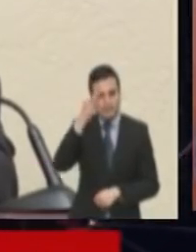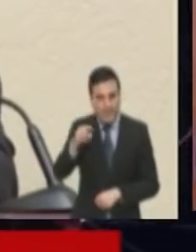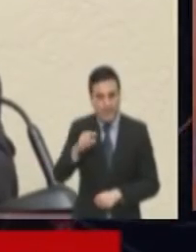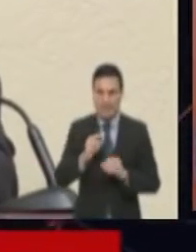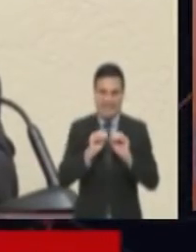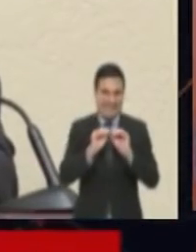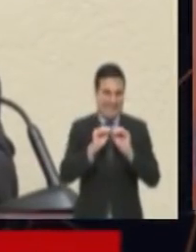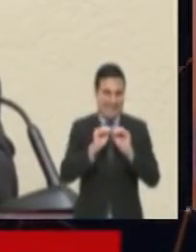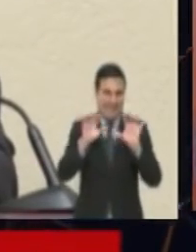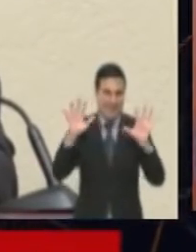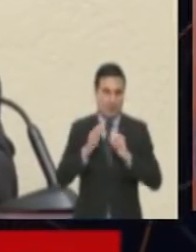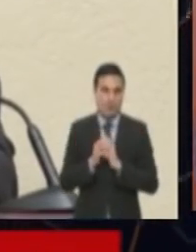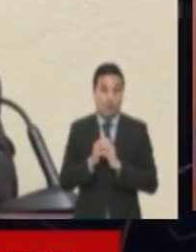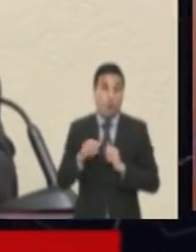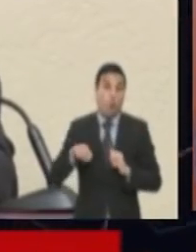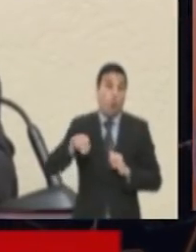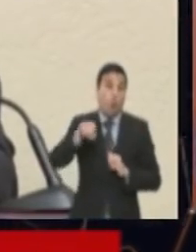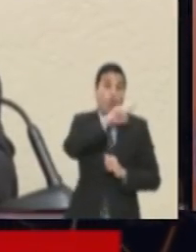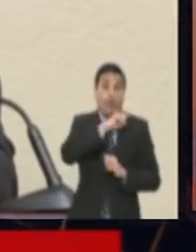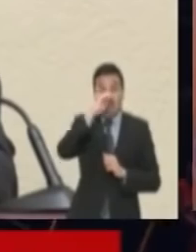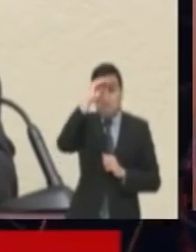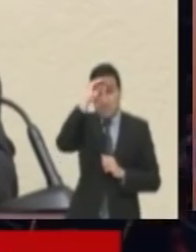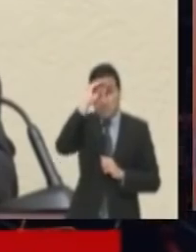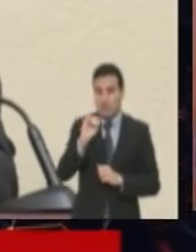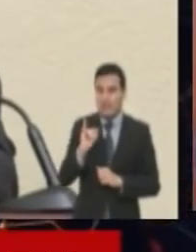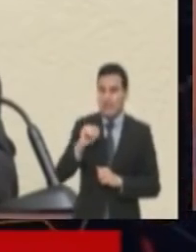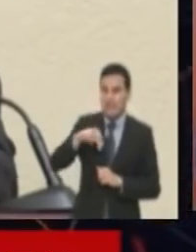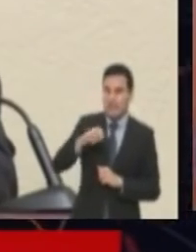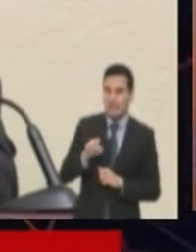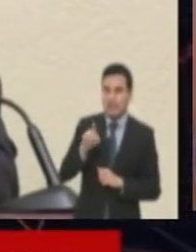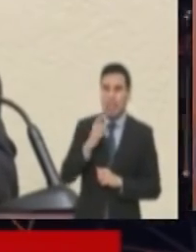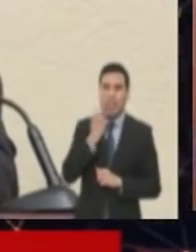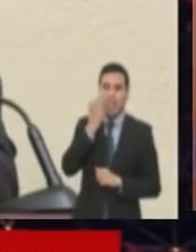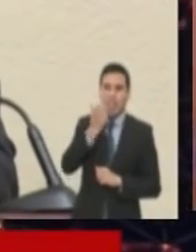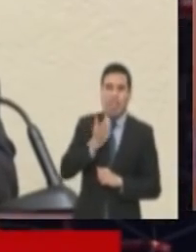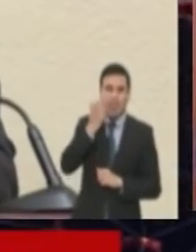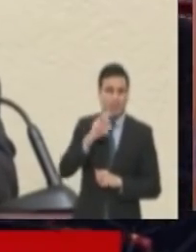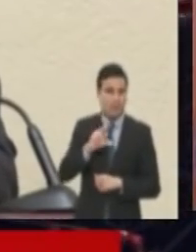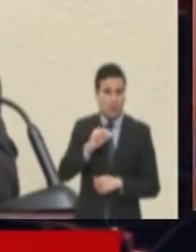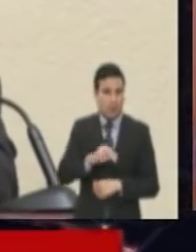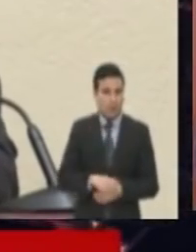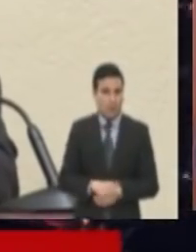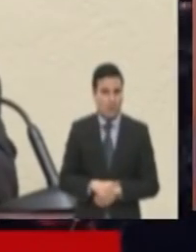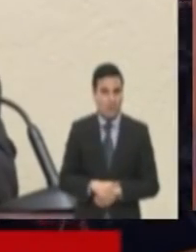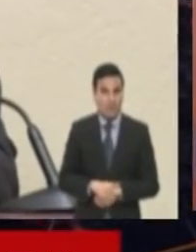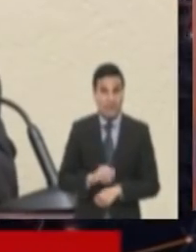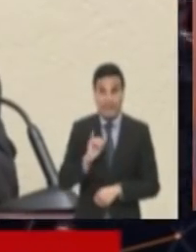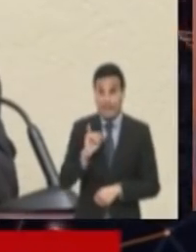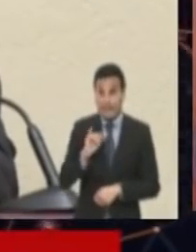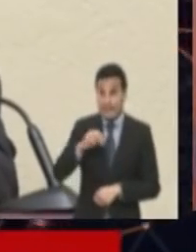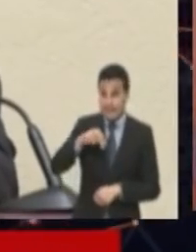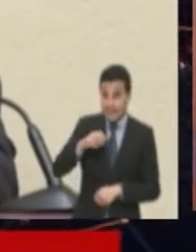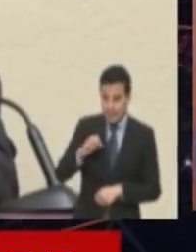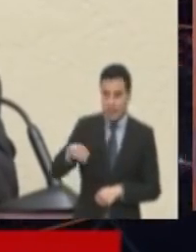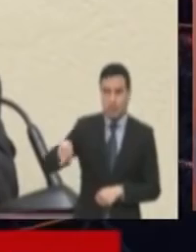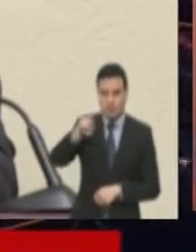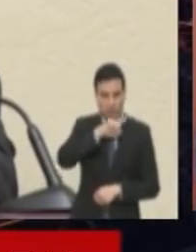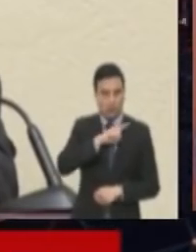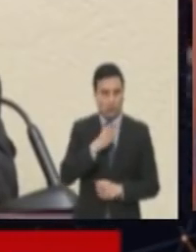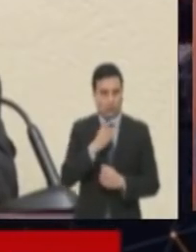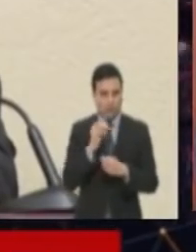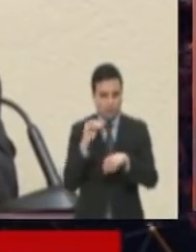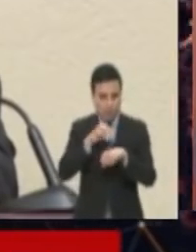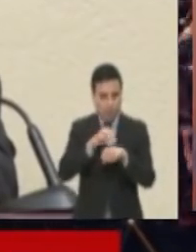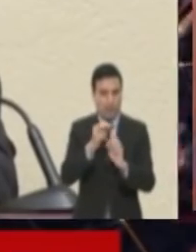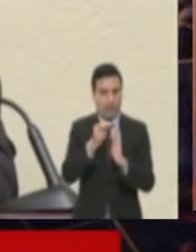dialogado antes con el Ejecutivo o con el Secretario de Gobernación o el Secretario de Hacienda para que a su